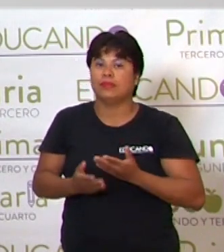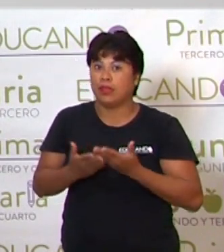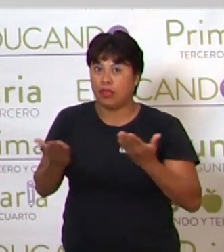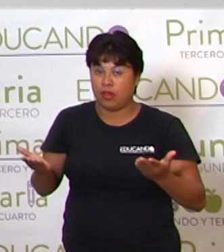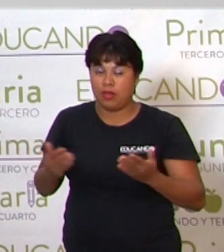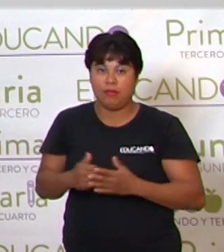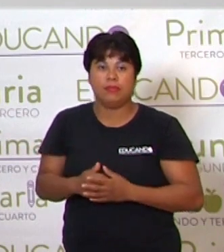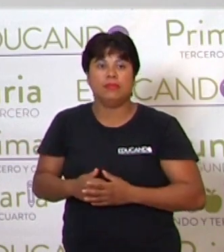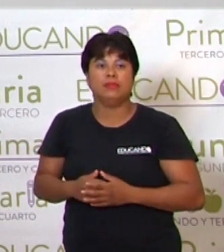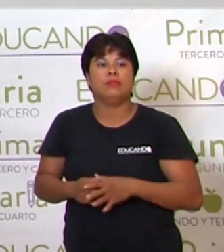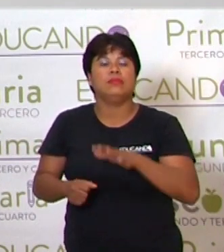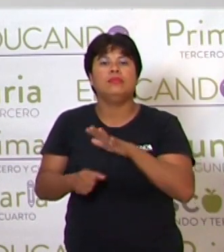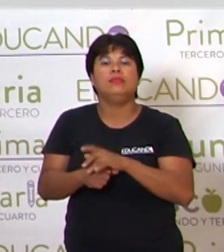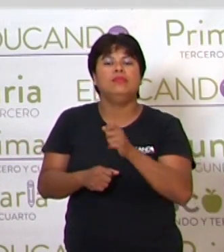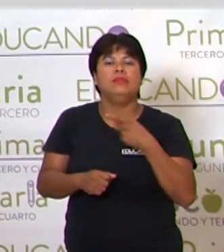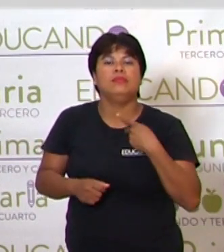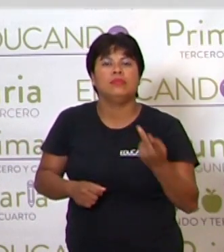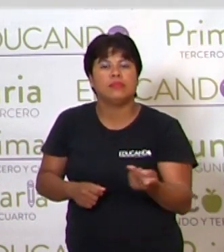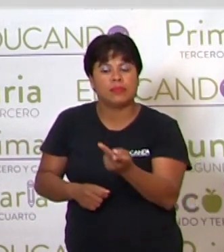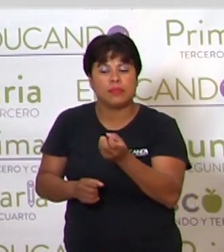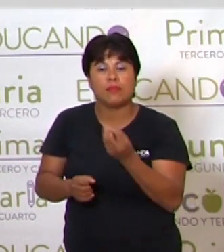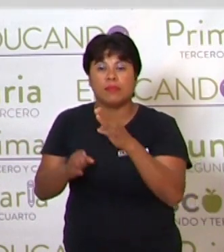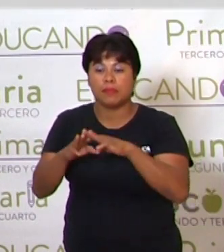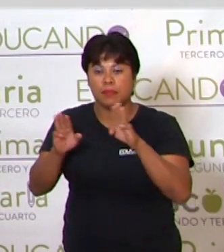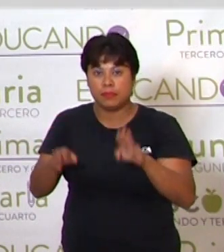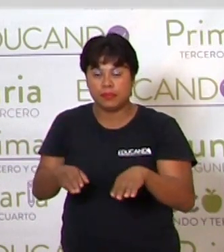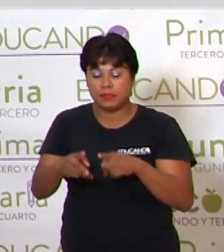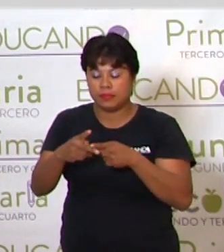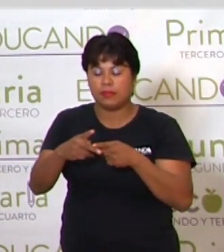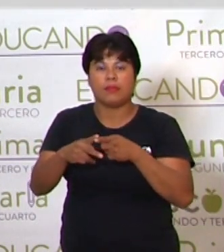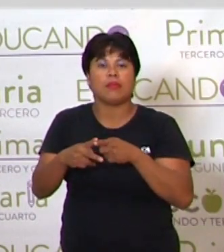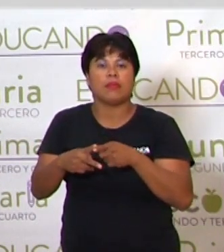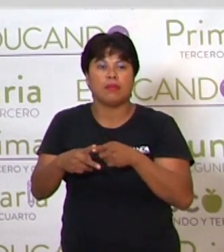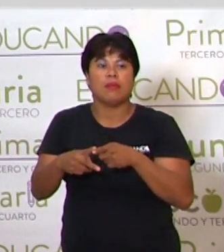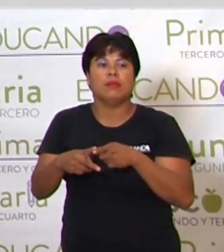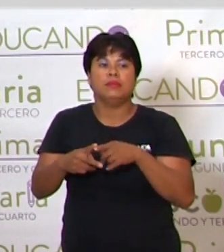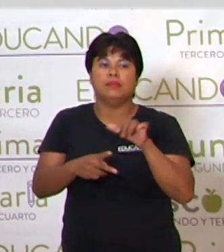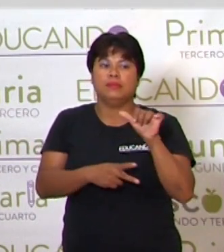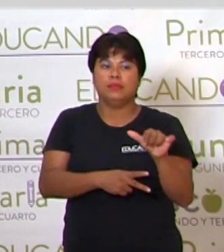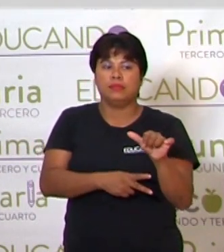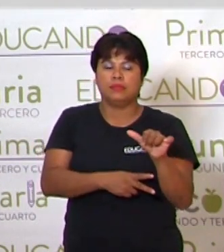bien, ¿cuál es la pregunta? ¿Cuánto mide el ángulo